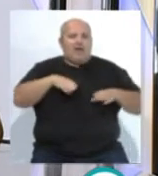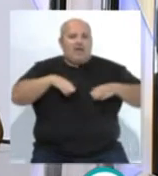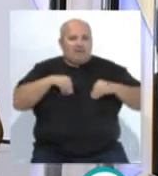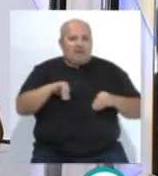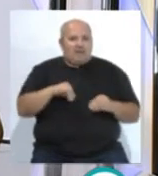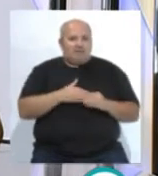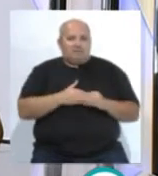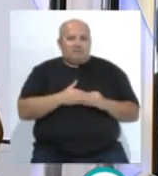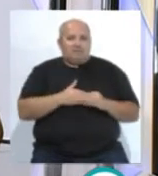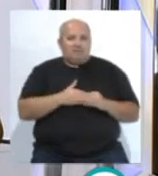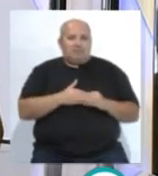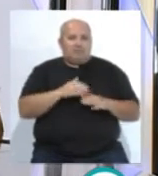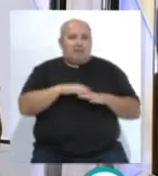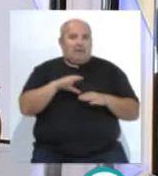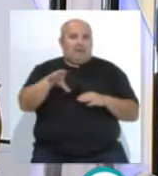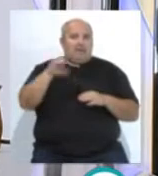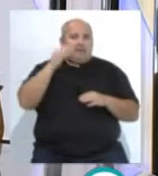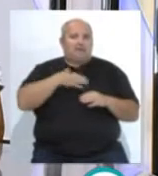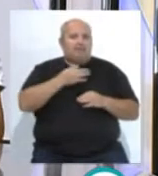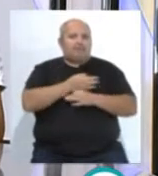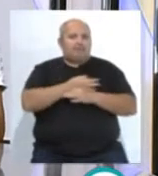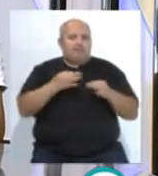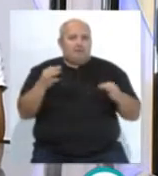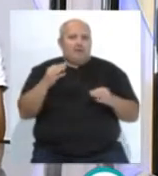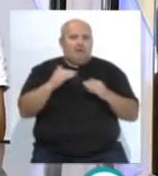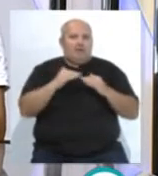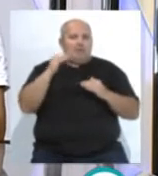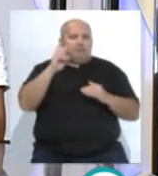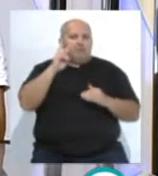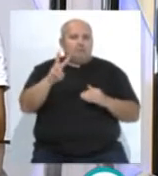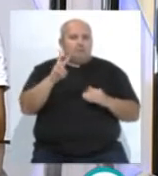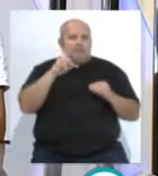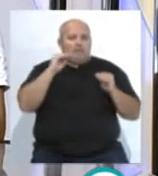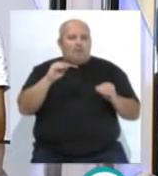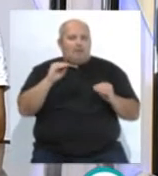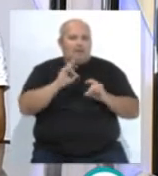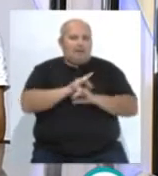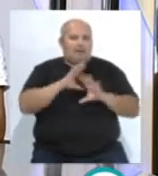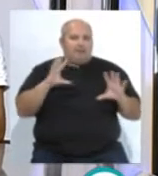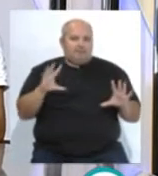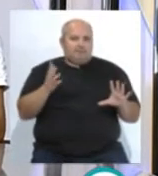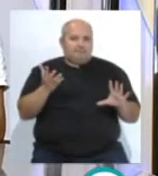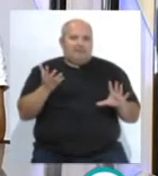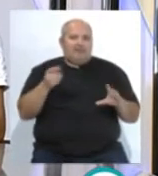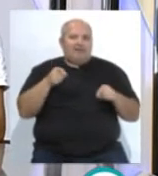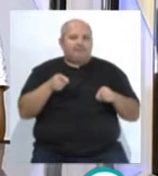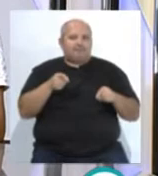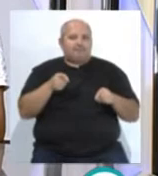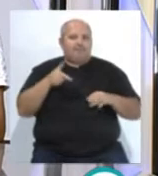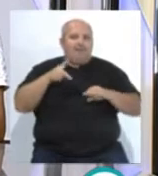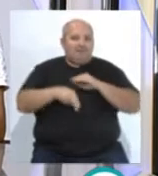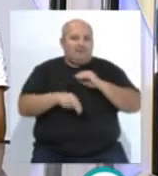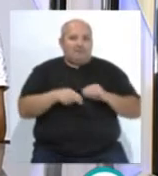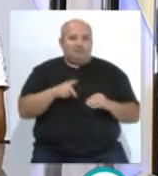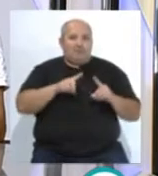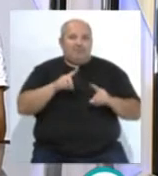aceptan. O sea, porque entienden de que efectivamente han ido arriba, han mirado y que, señores, que esto está claro. Si está claro. Entonces, eso y evita. Y los propios